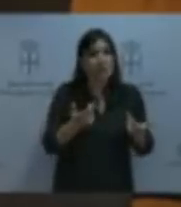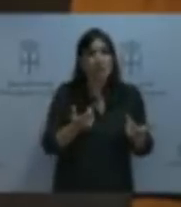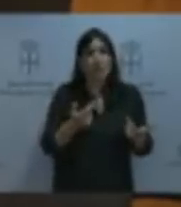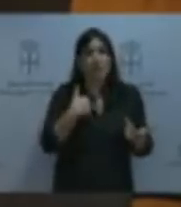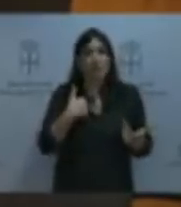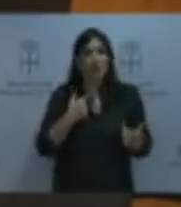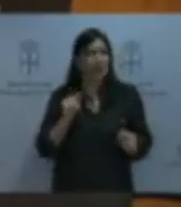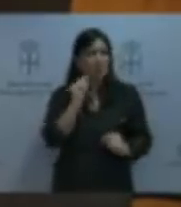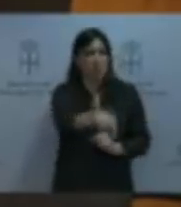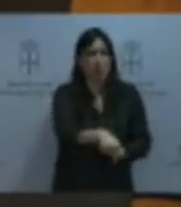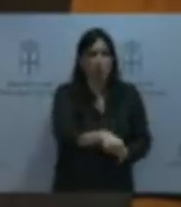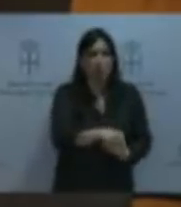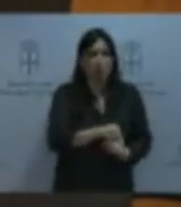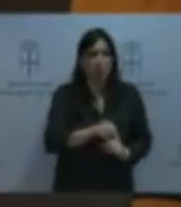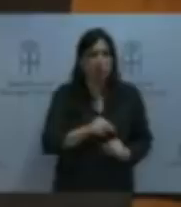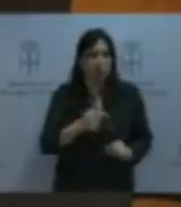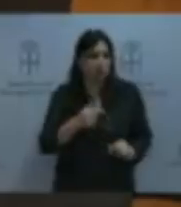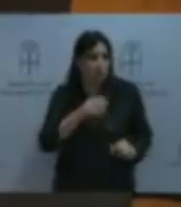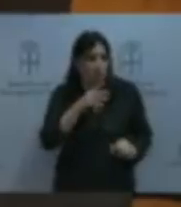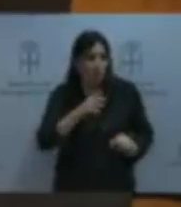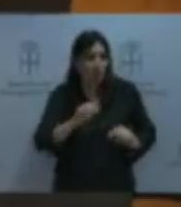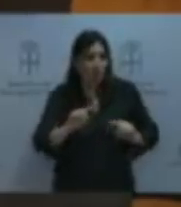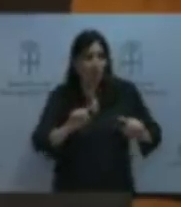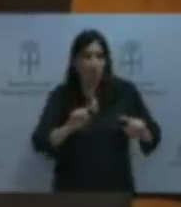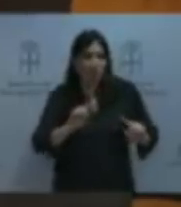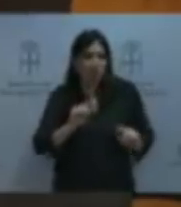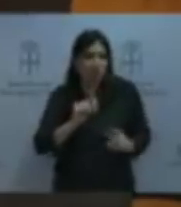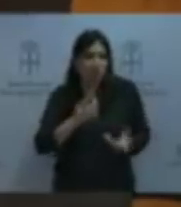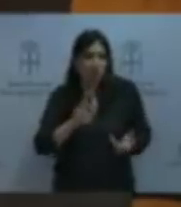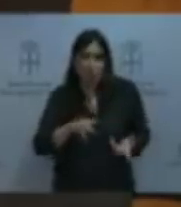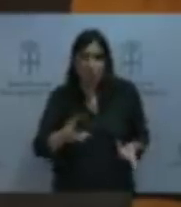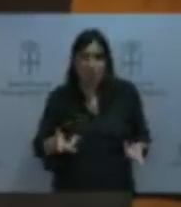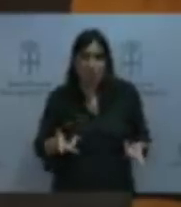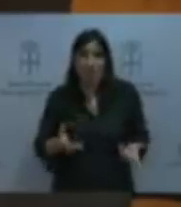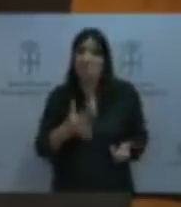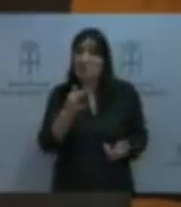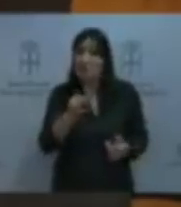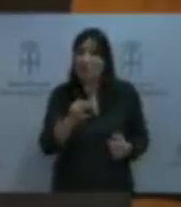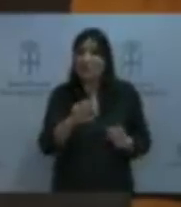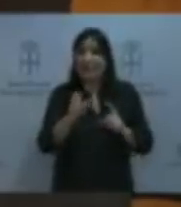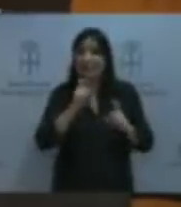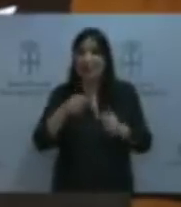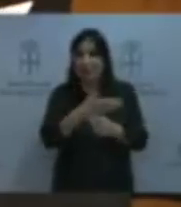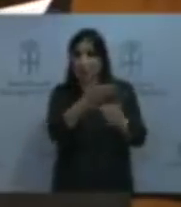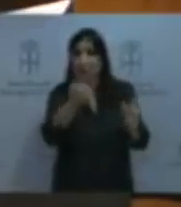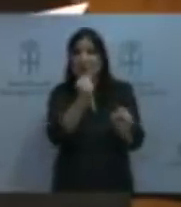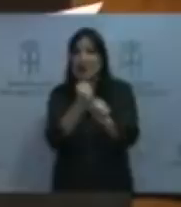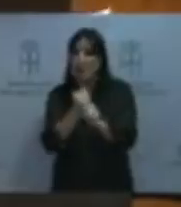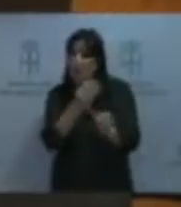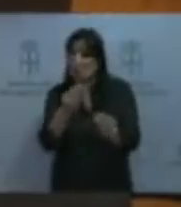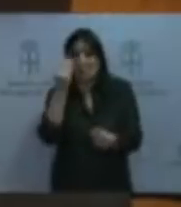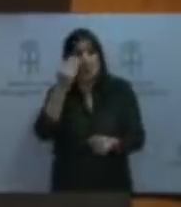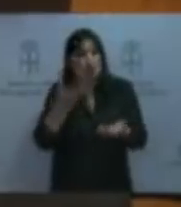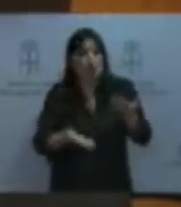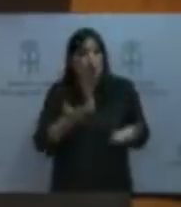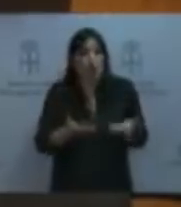decisiones. Jamás. En segundo lugar, muchas de las reivindicaciones laborales me parecen justas e incluso en algunas de ellas yo estuve al